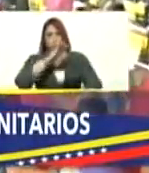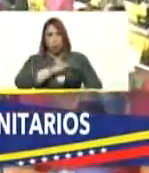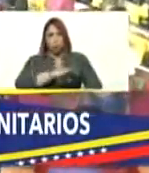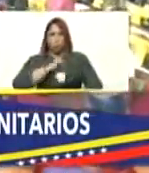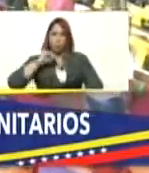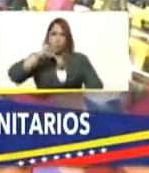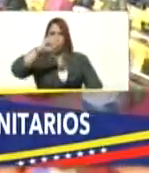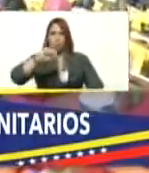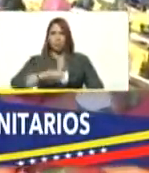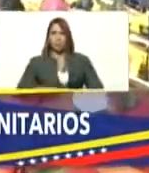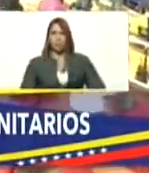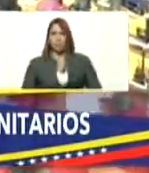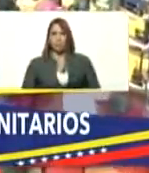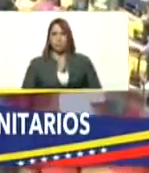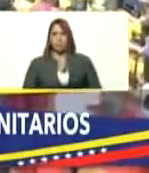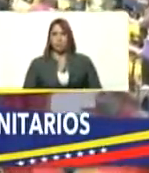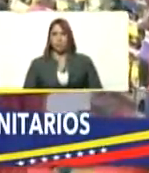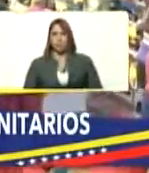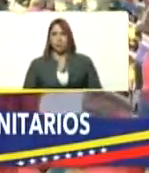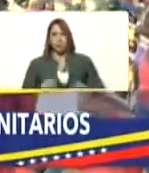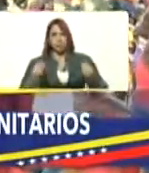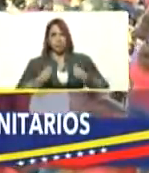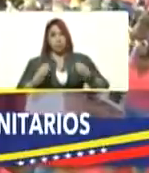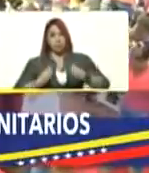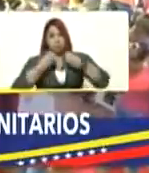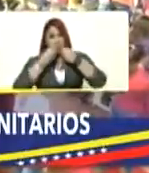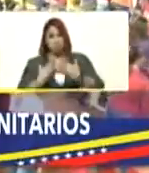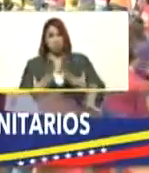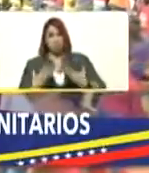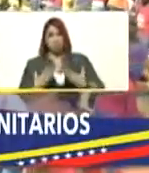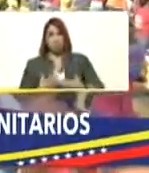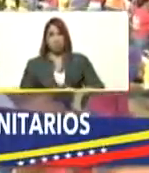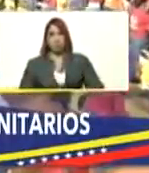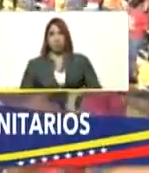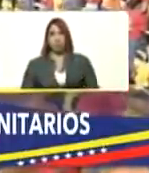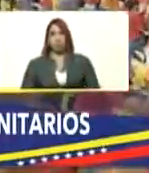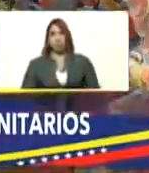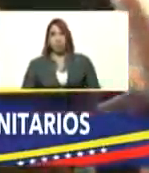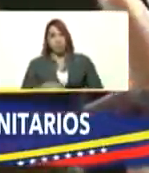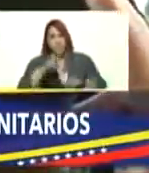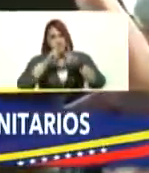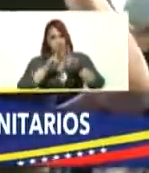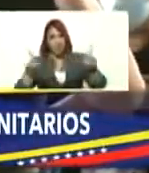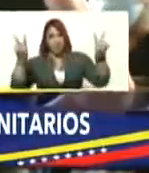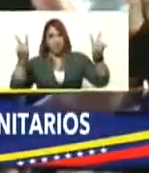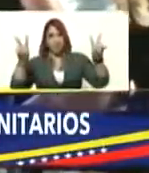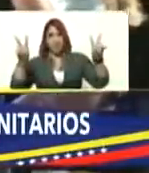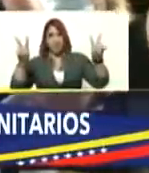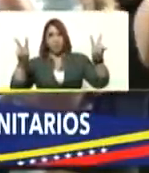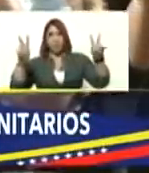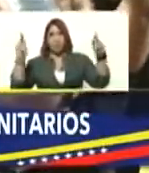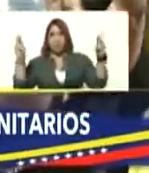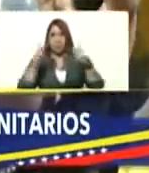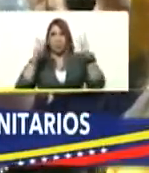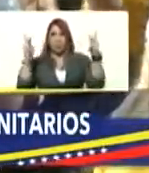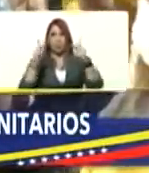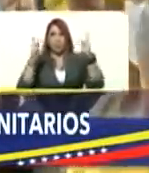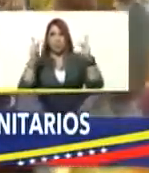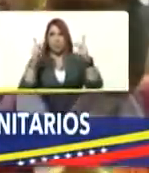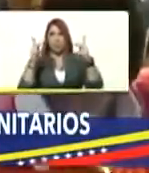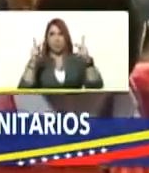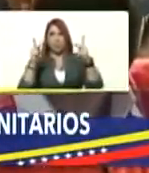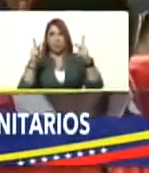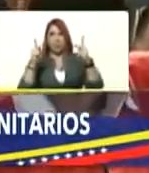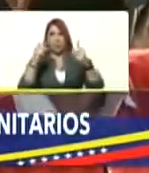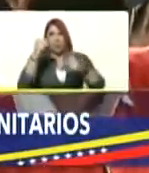socialista, del vivir viviendo, de paz, de prosperidad y